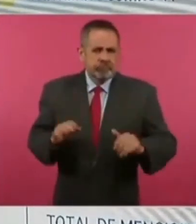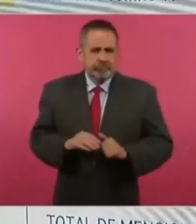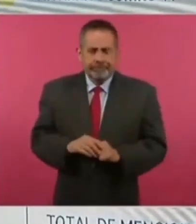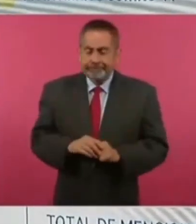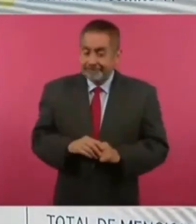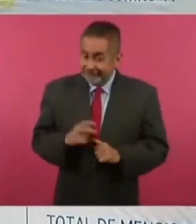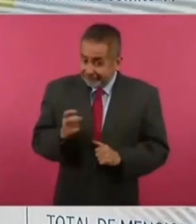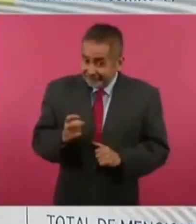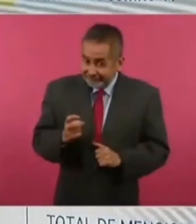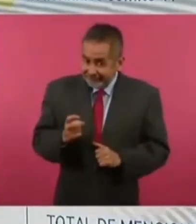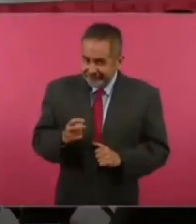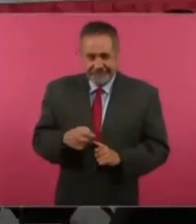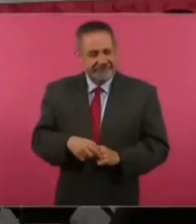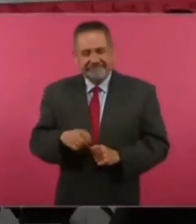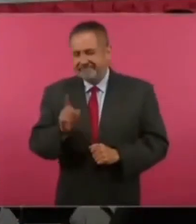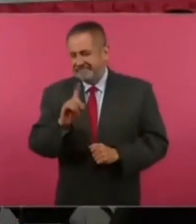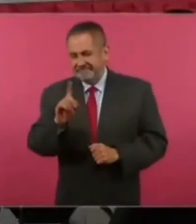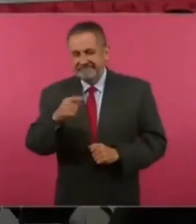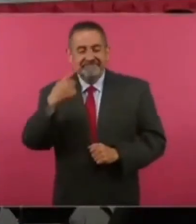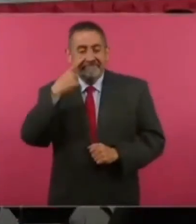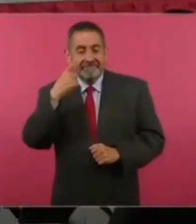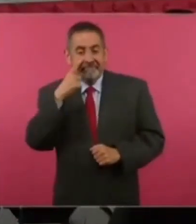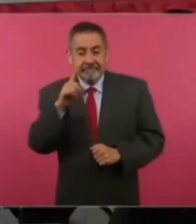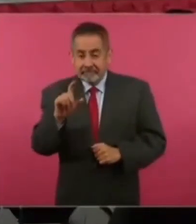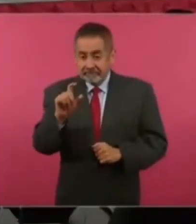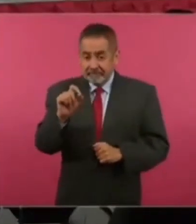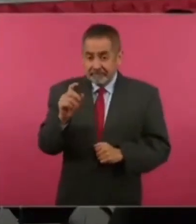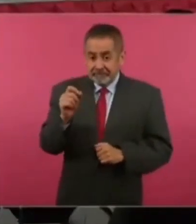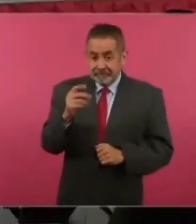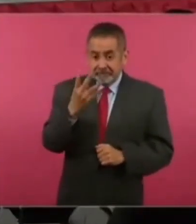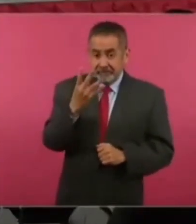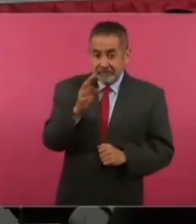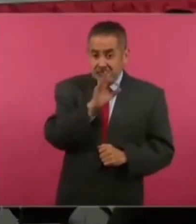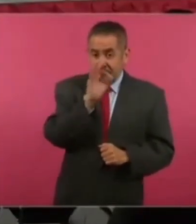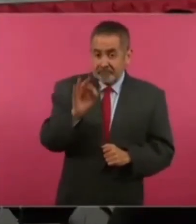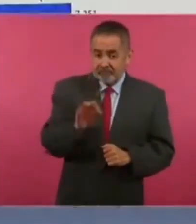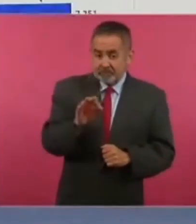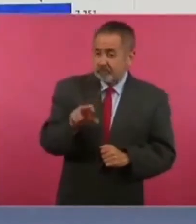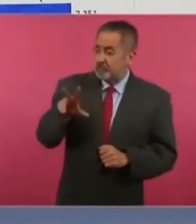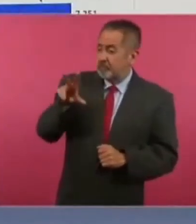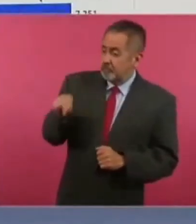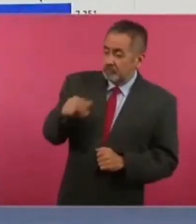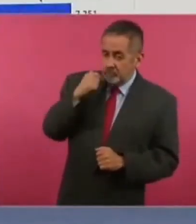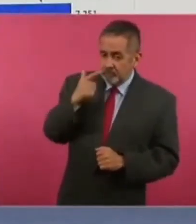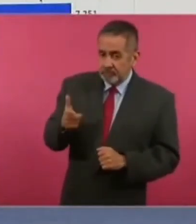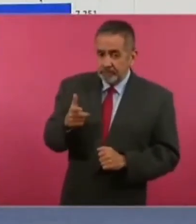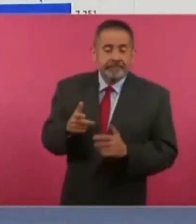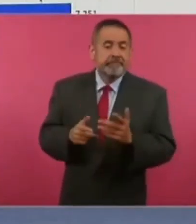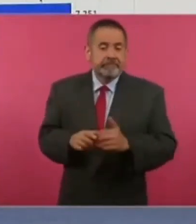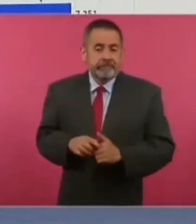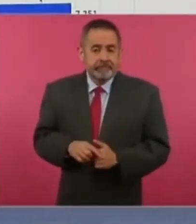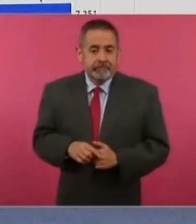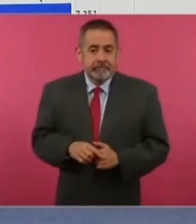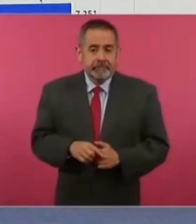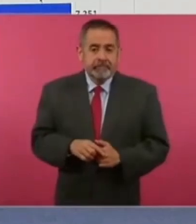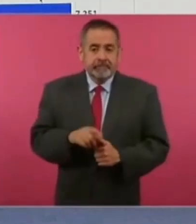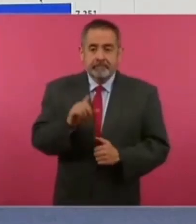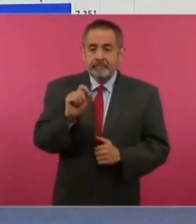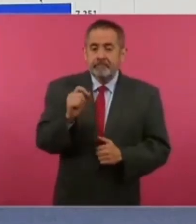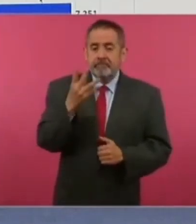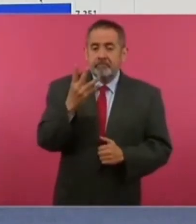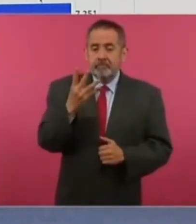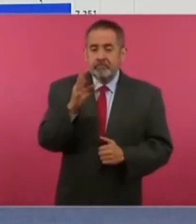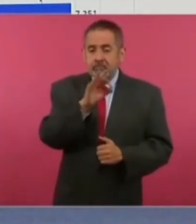Pues no. El 24% en contra. El 24% es de que nos